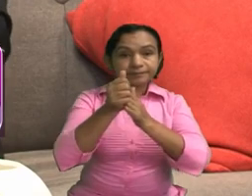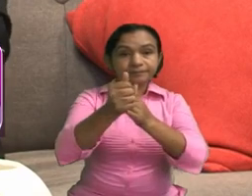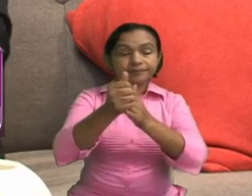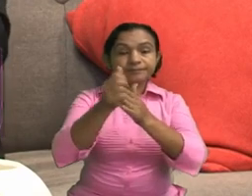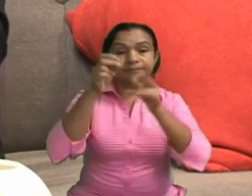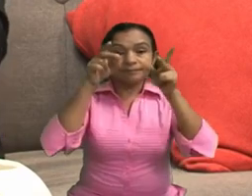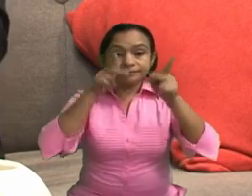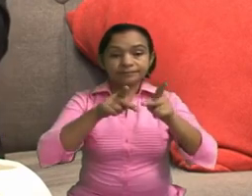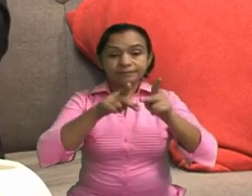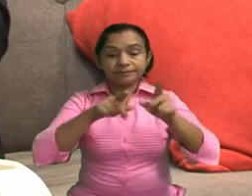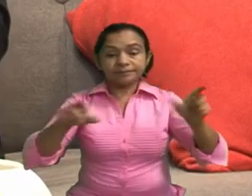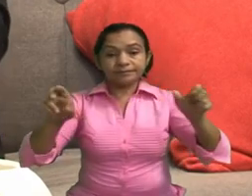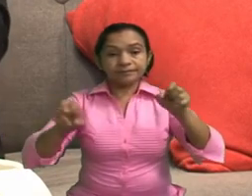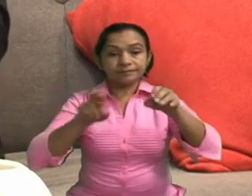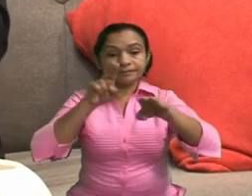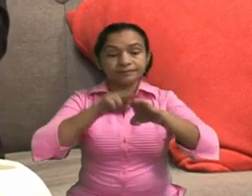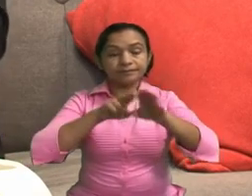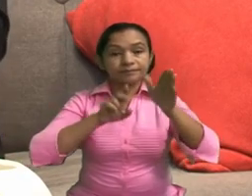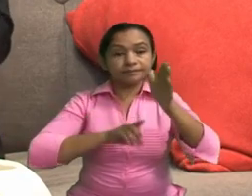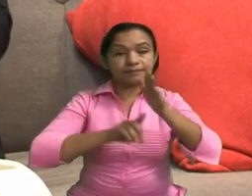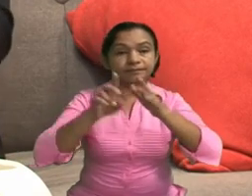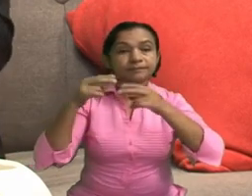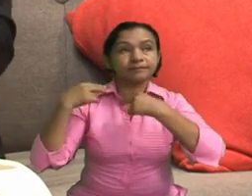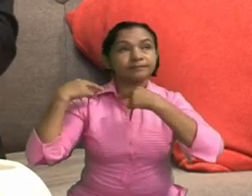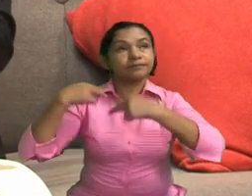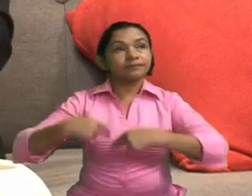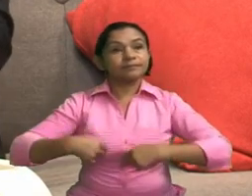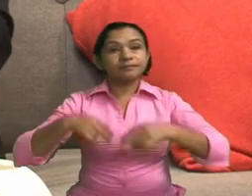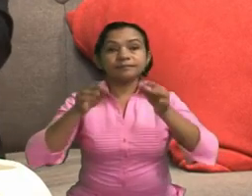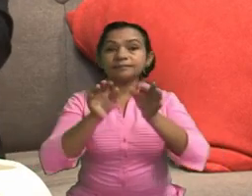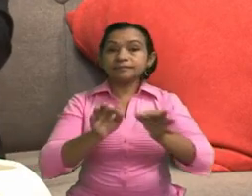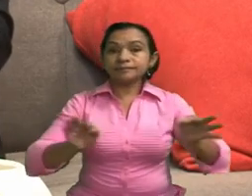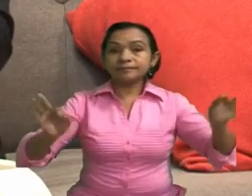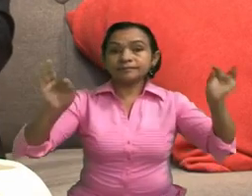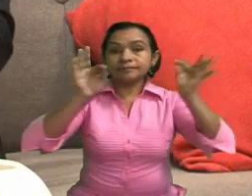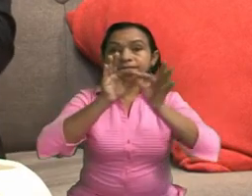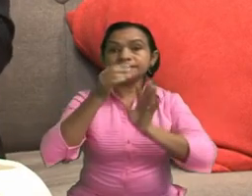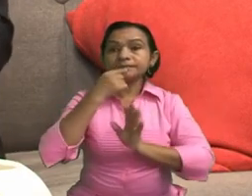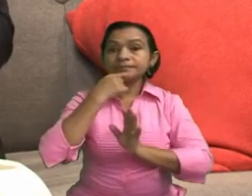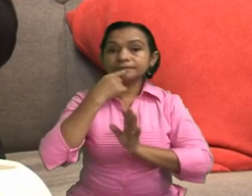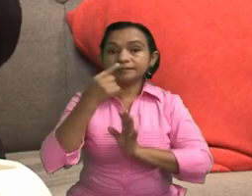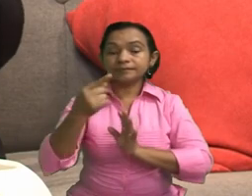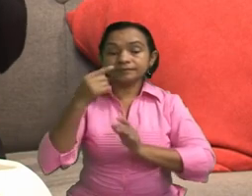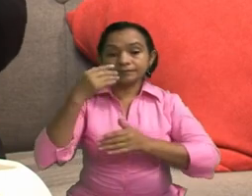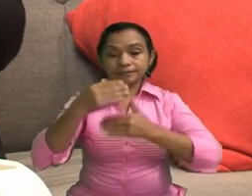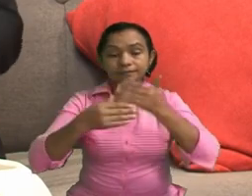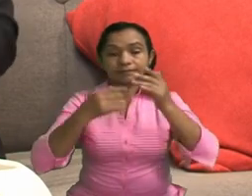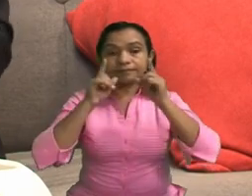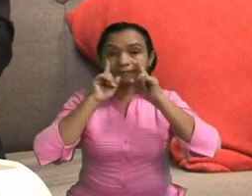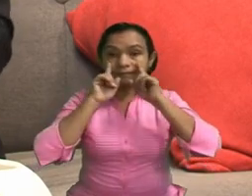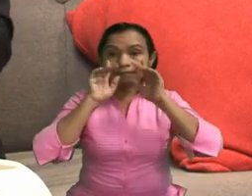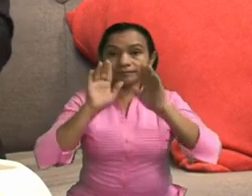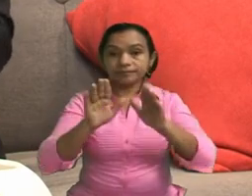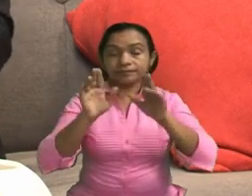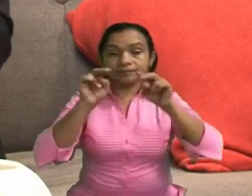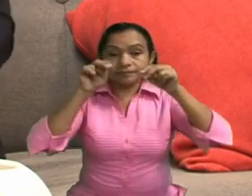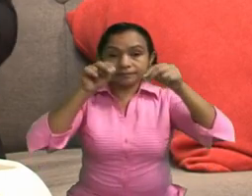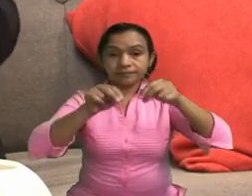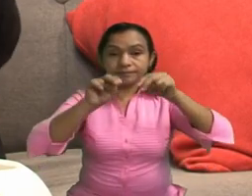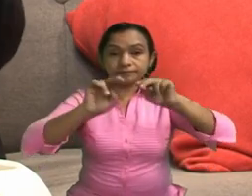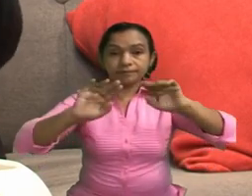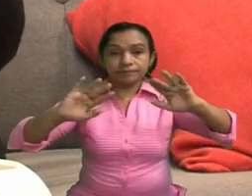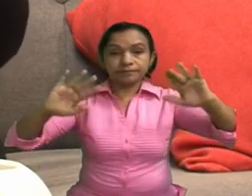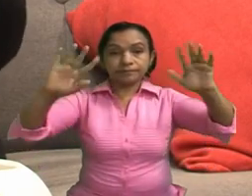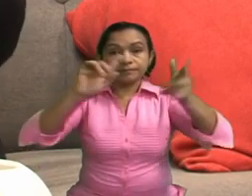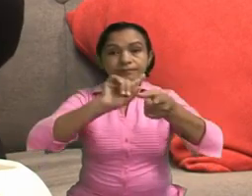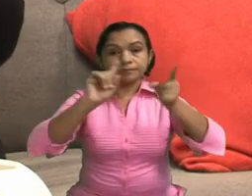de Desarrollo Humano. Es muy importante siempre recalcar y mencionar que en este proceso de conservación de nuestro medio ambiente, la